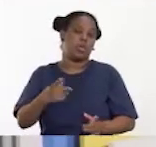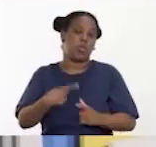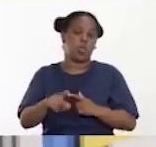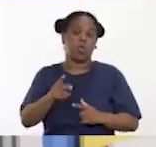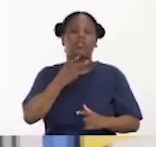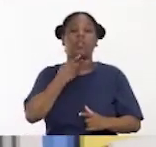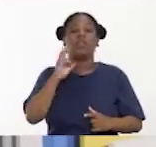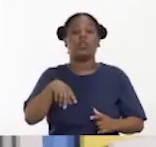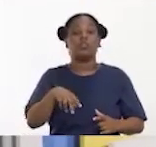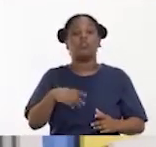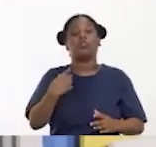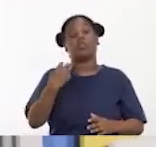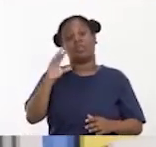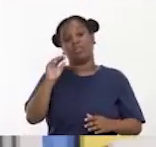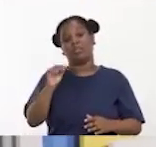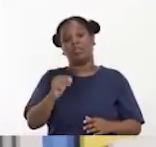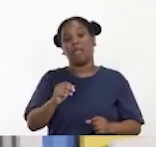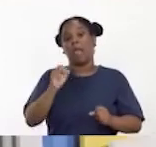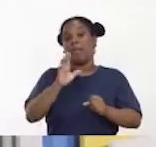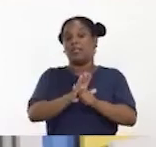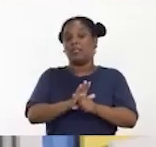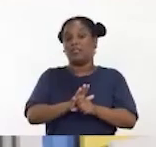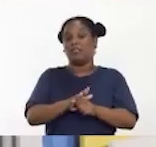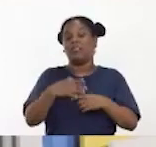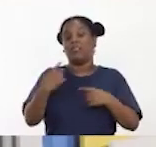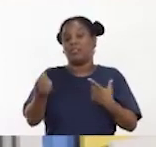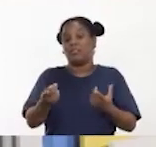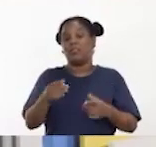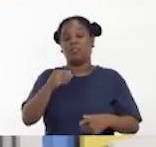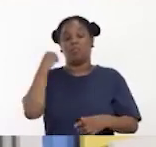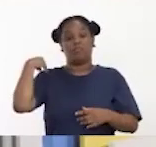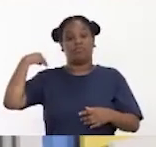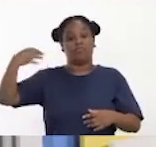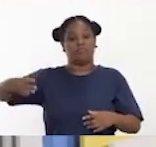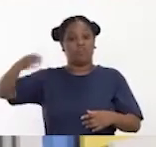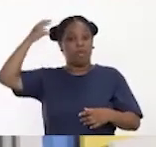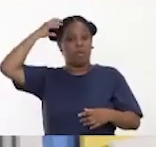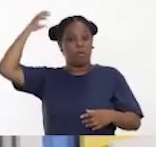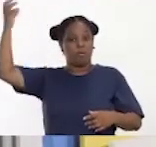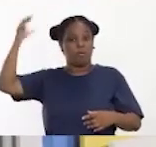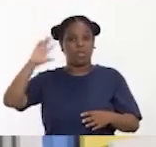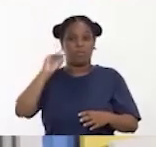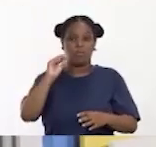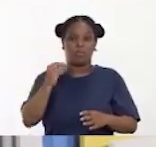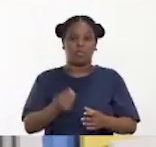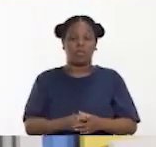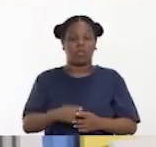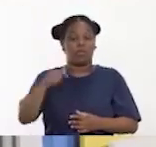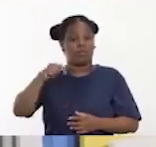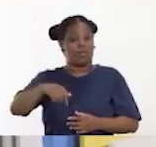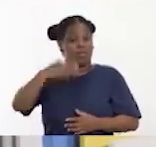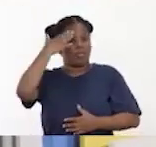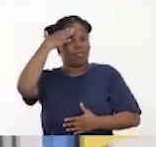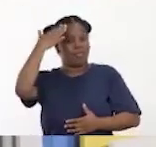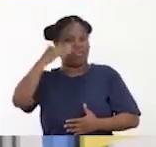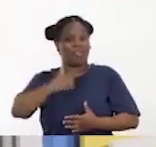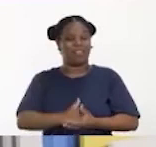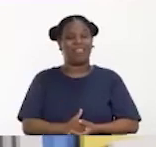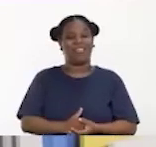cualquier otro tipo de evaluación que se disponga a partir de las decisiones que adopte el país. Por el momento, yo le doy las